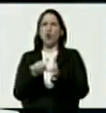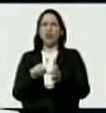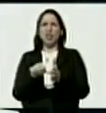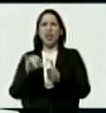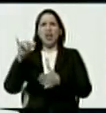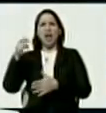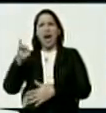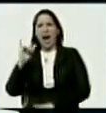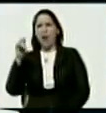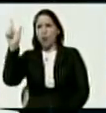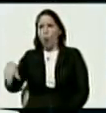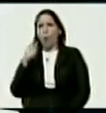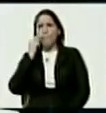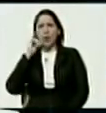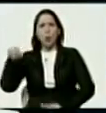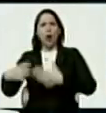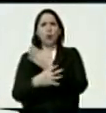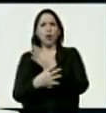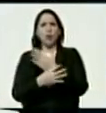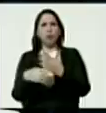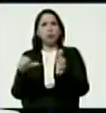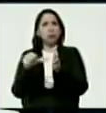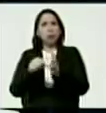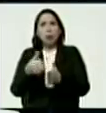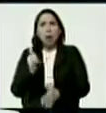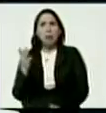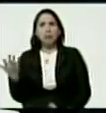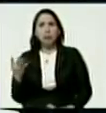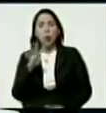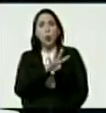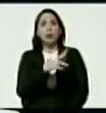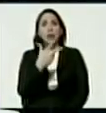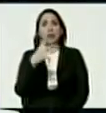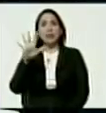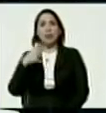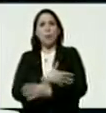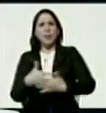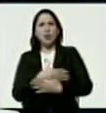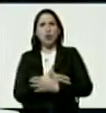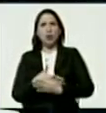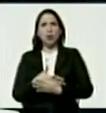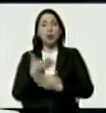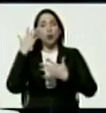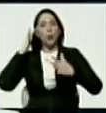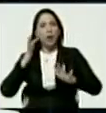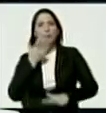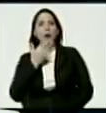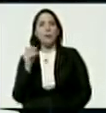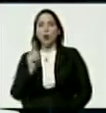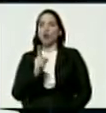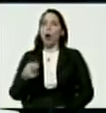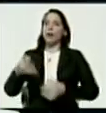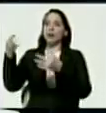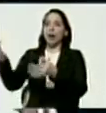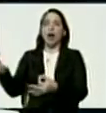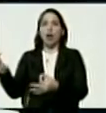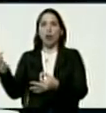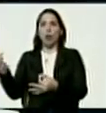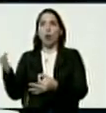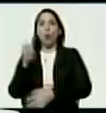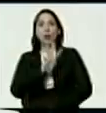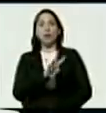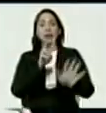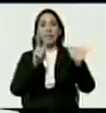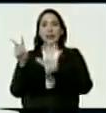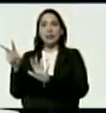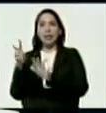Guaidó? ¿Dónde están esos 435 millones? Vamos a suponer que no te han entregado los 467, que